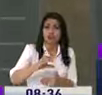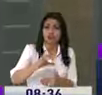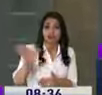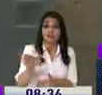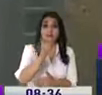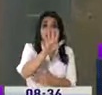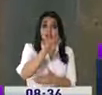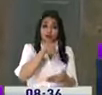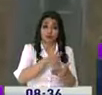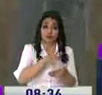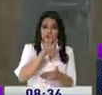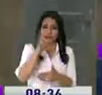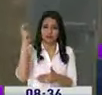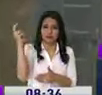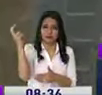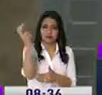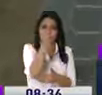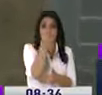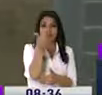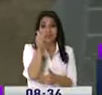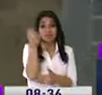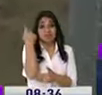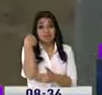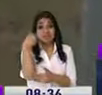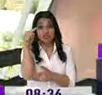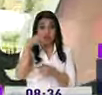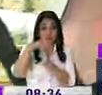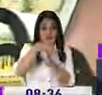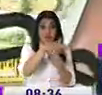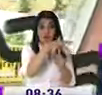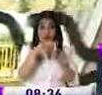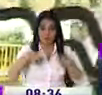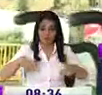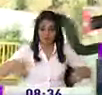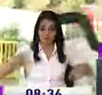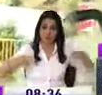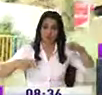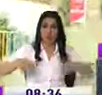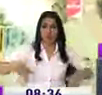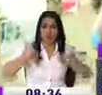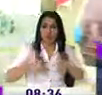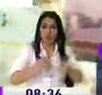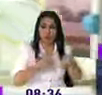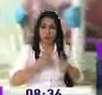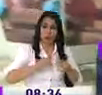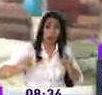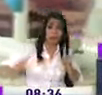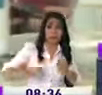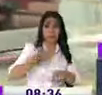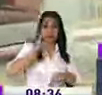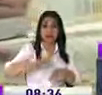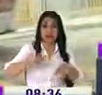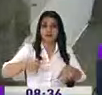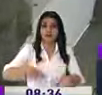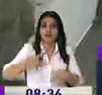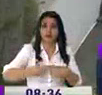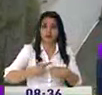el teleférico y 10 millones en el parque de atracciones, se convertía en la primera de su clase en la ciudad.